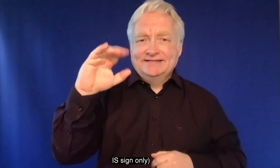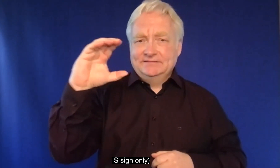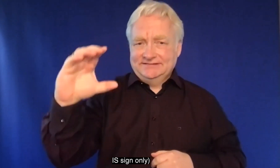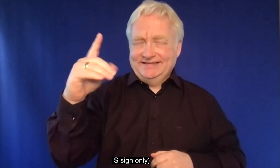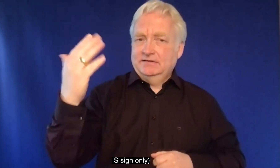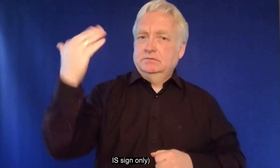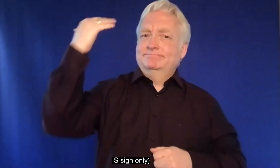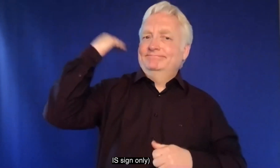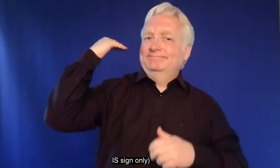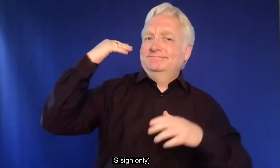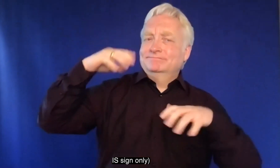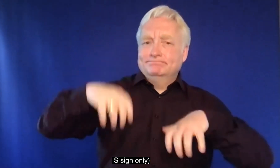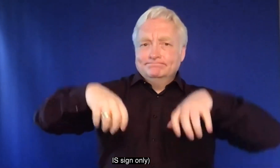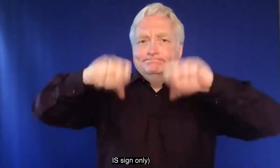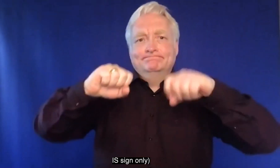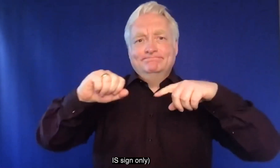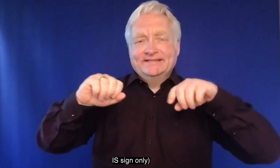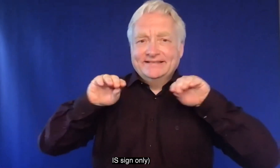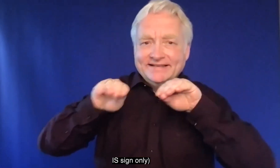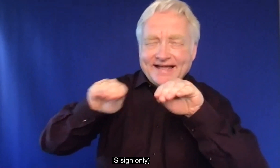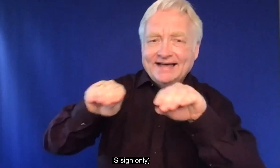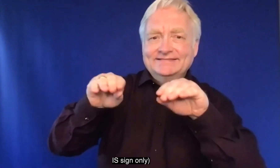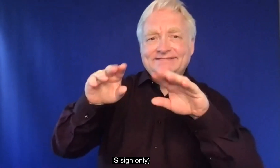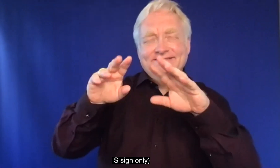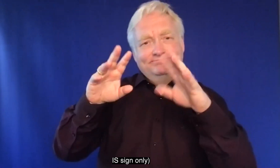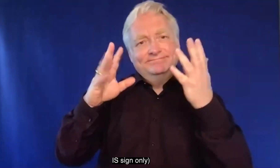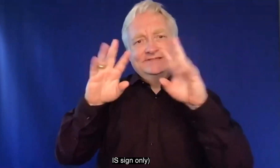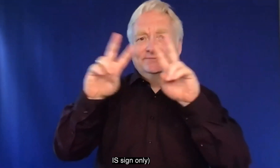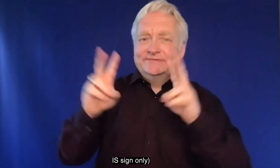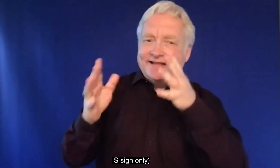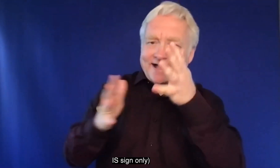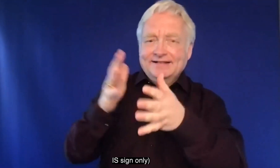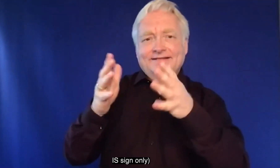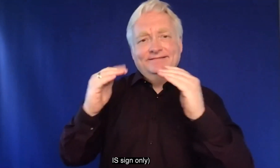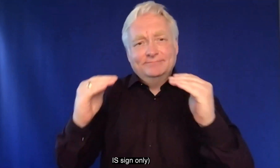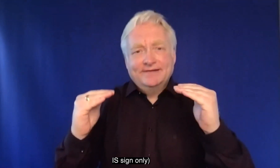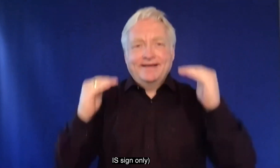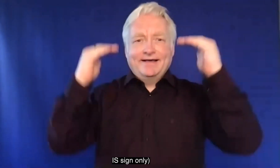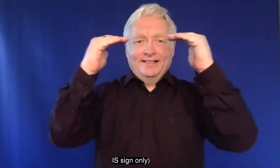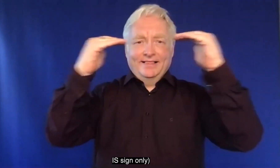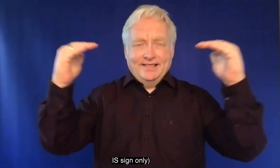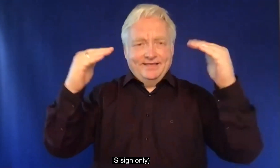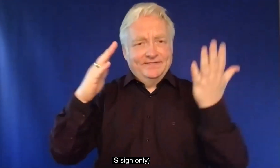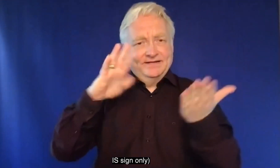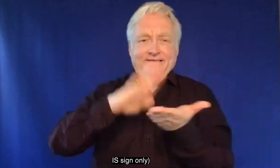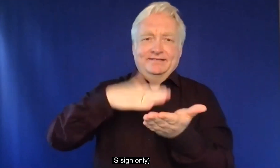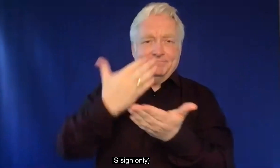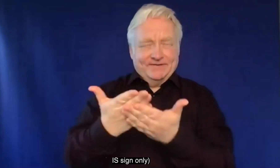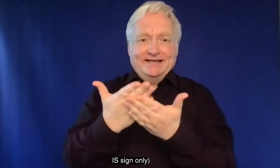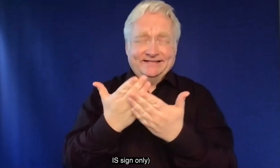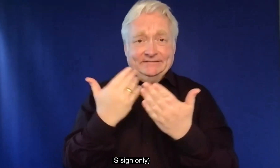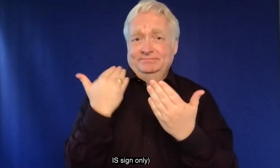Quiero agradecer también a DG SKIC por haber llevado a cabo este programa de formación